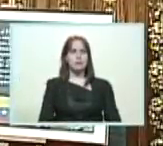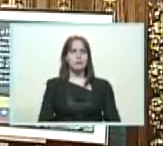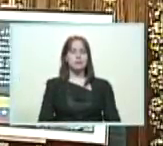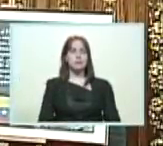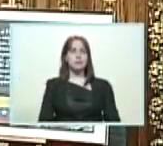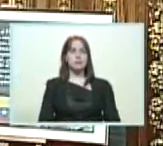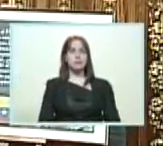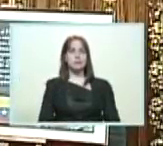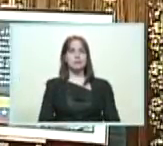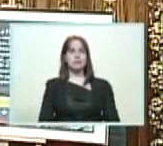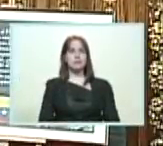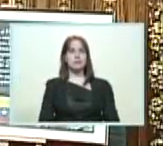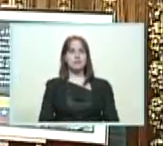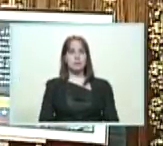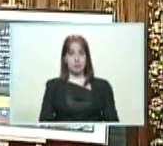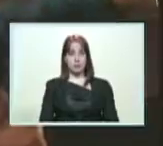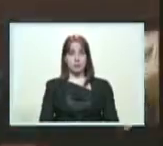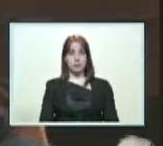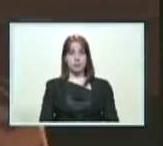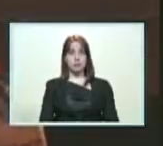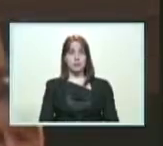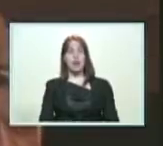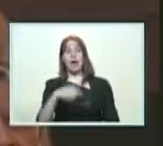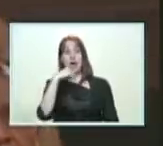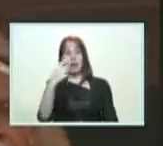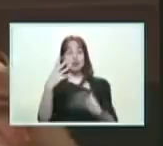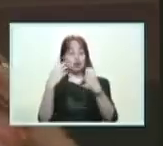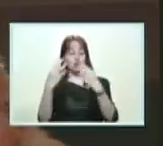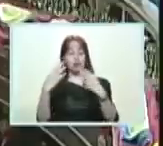Es lo que ha insistido mucha gente,